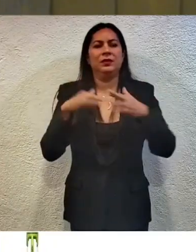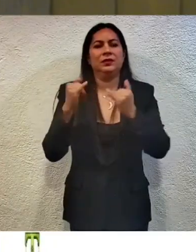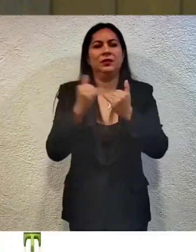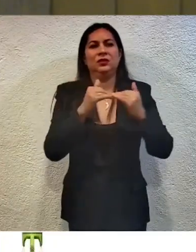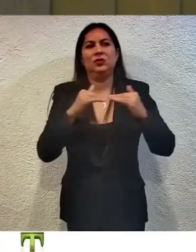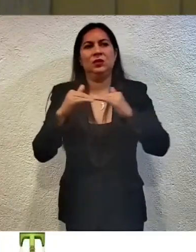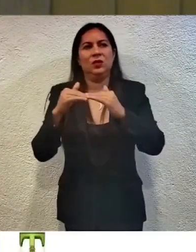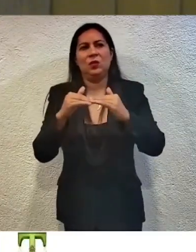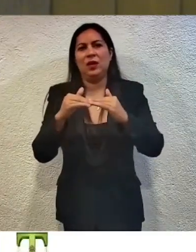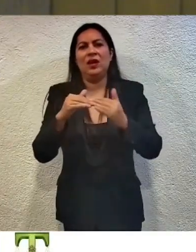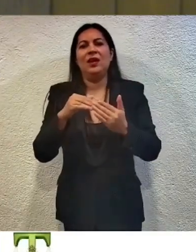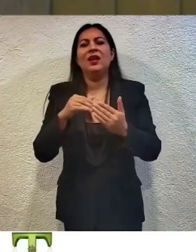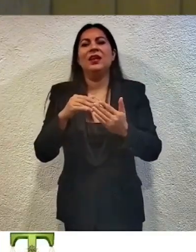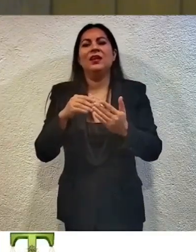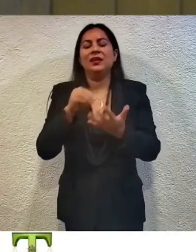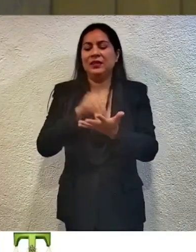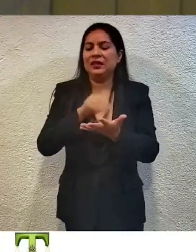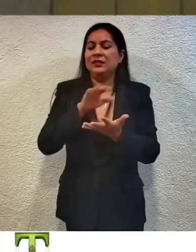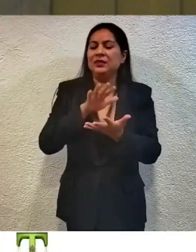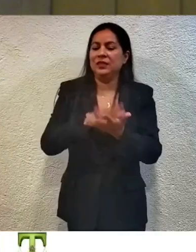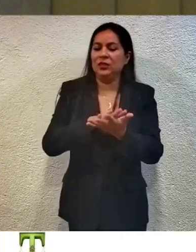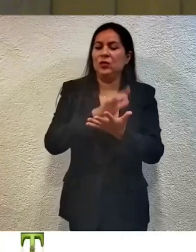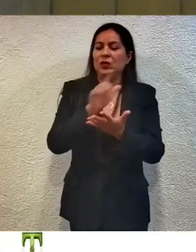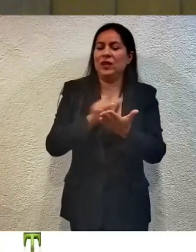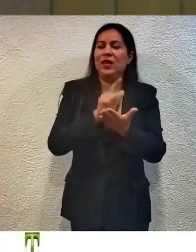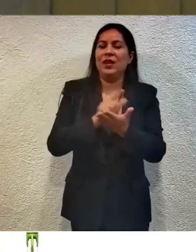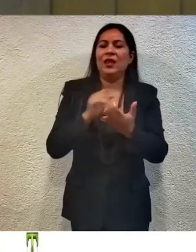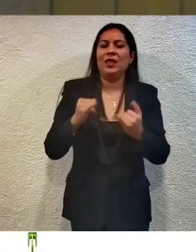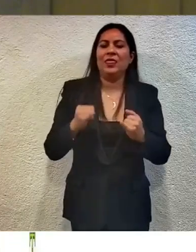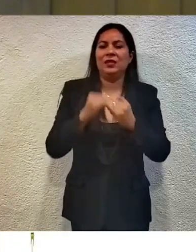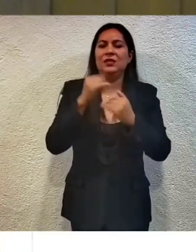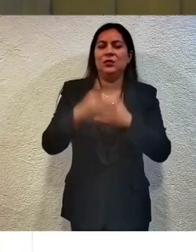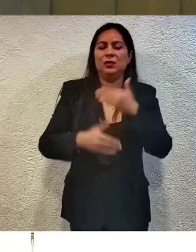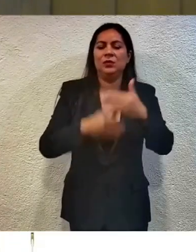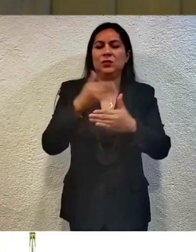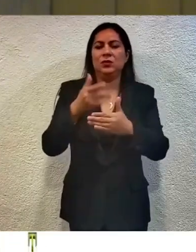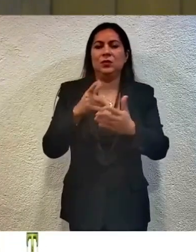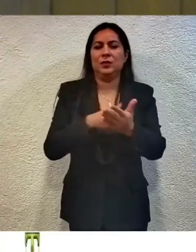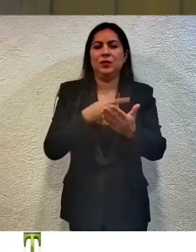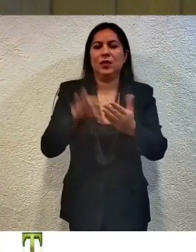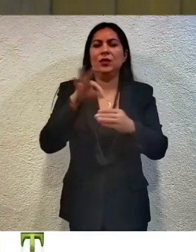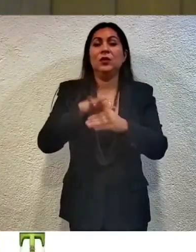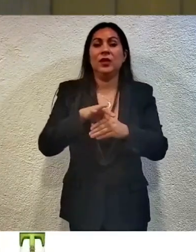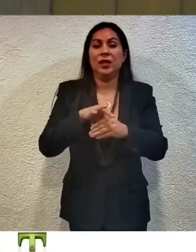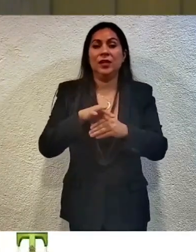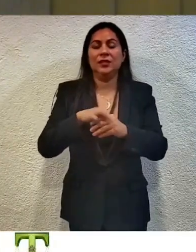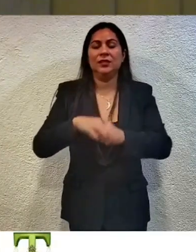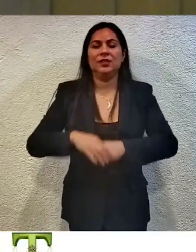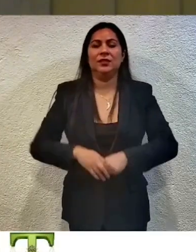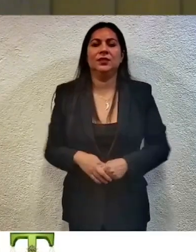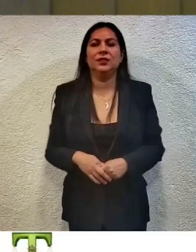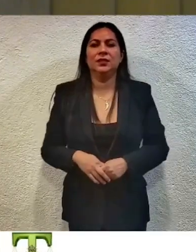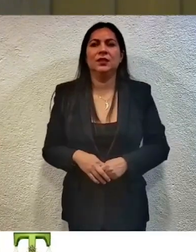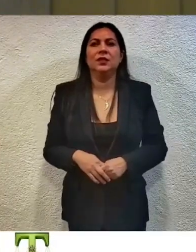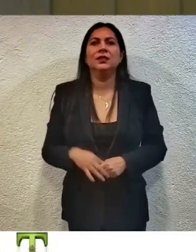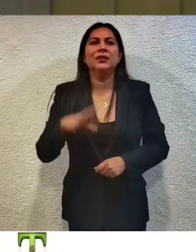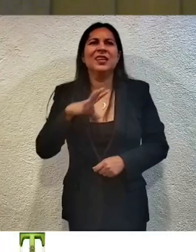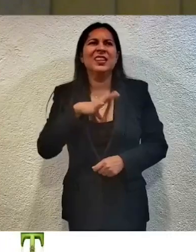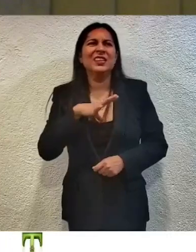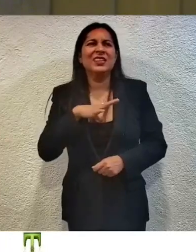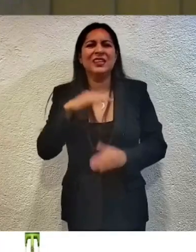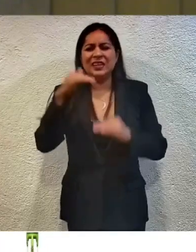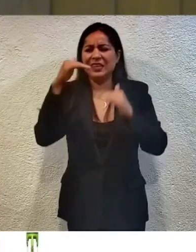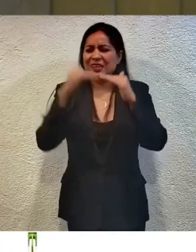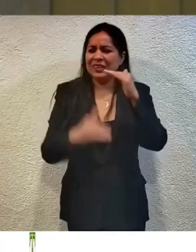proporcional, estatuyó en la Ley de Instituciones y Procedimientos Electorales que se le tiene que restar